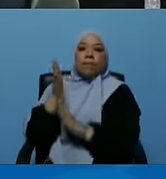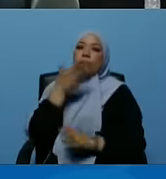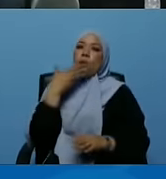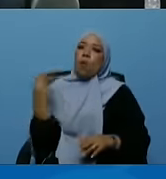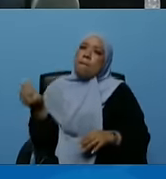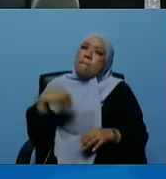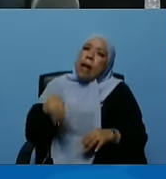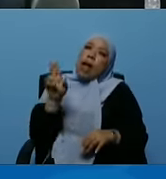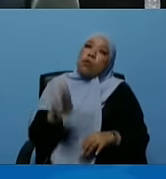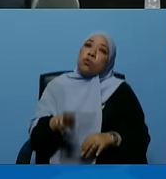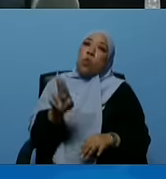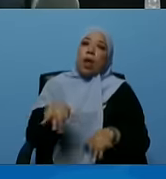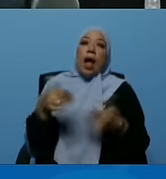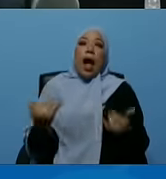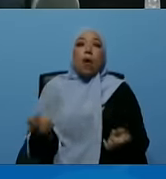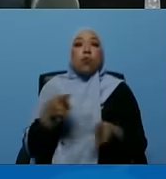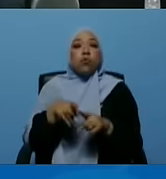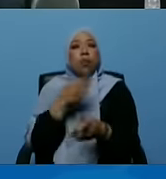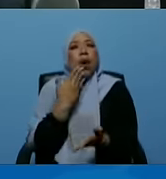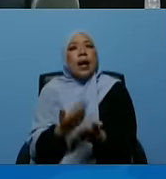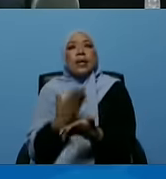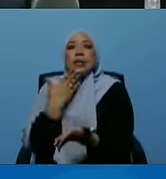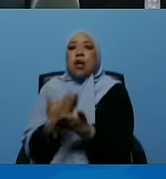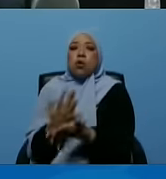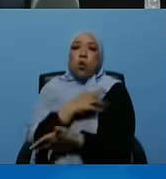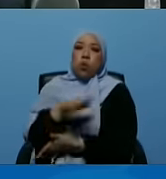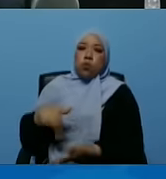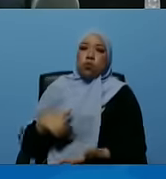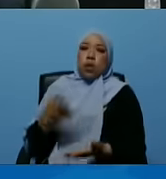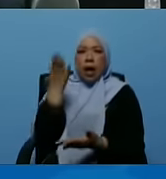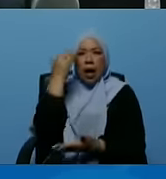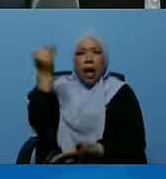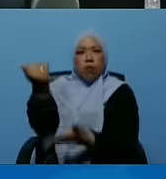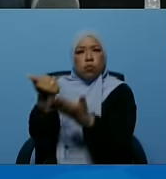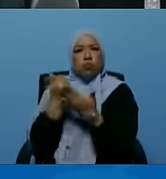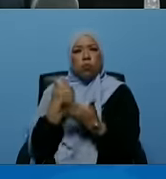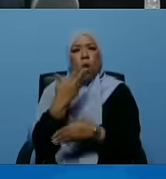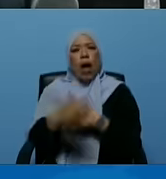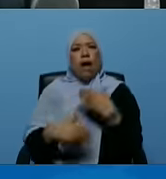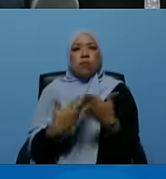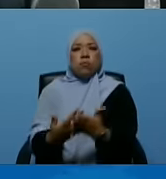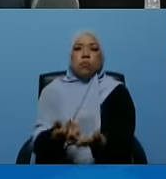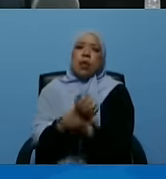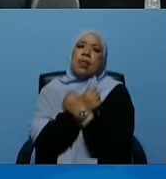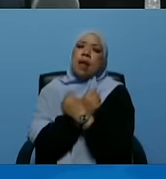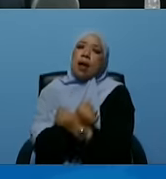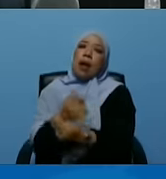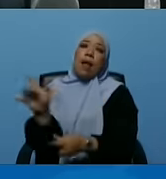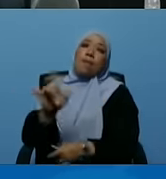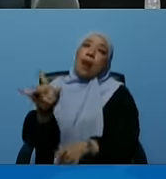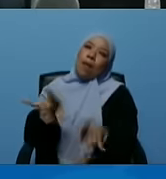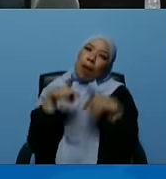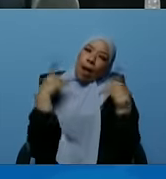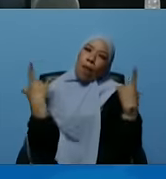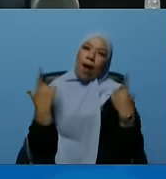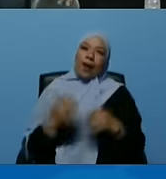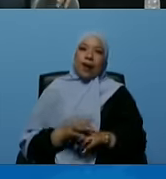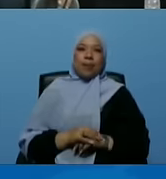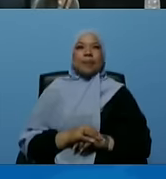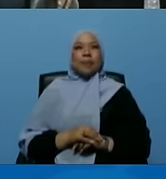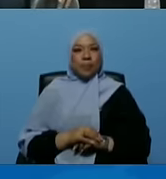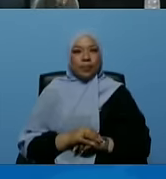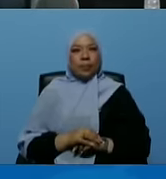fuerza que nunca, presidente, y muy agradecido con usted. Que Dios los bendiga, Nicolás Maduro. Te queremos mucho aquí en La Guaira, hermano.